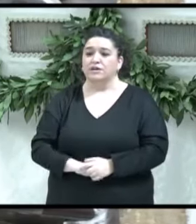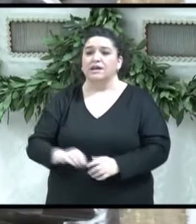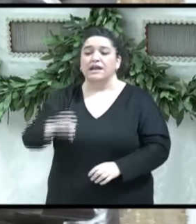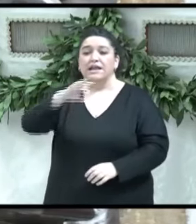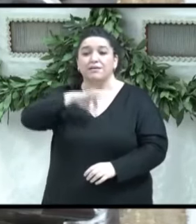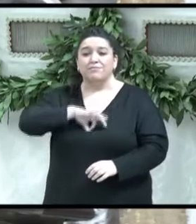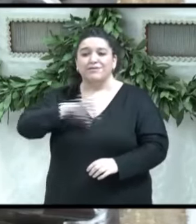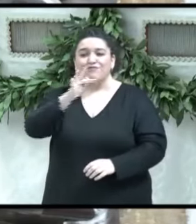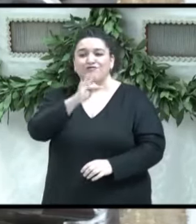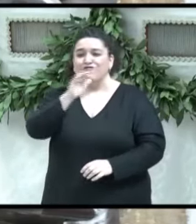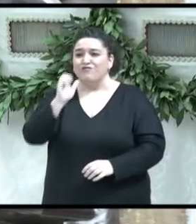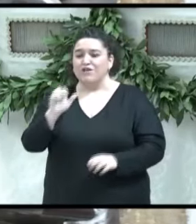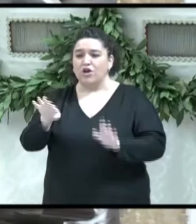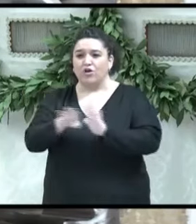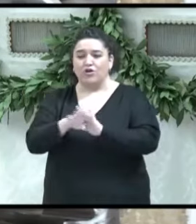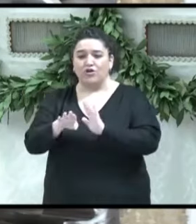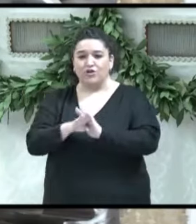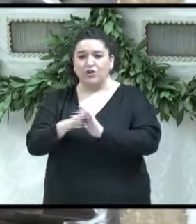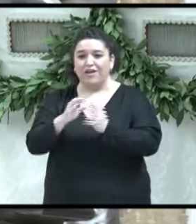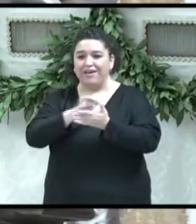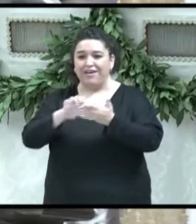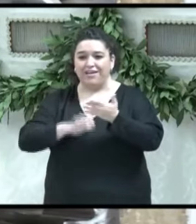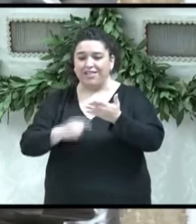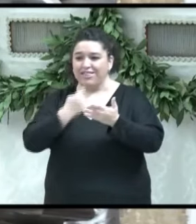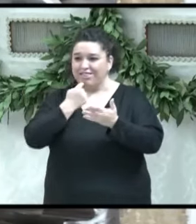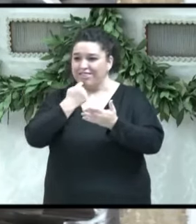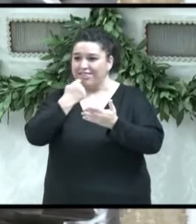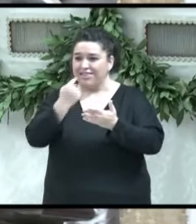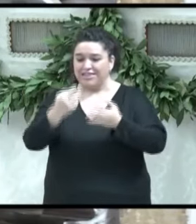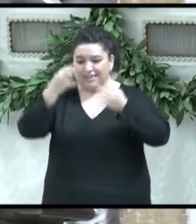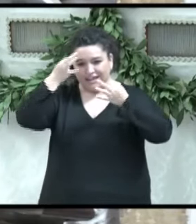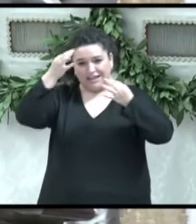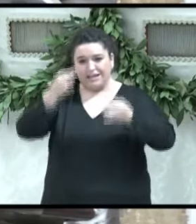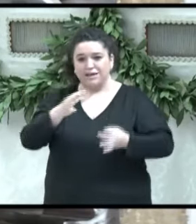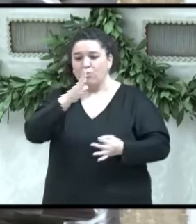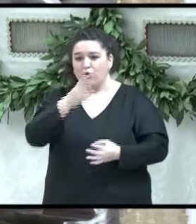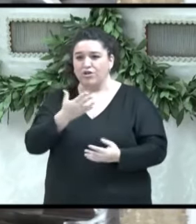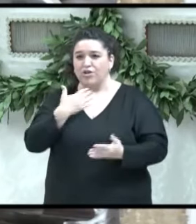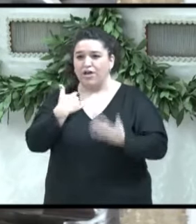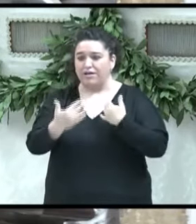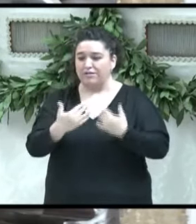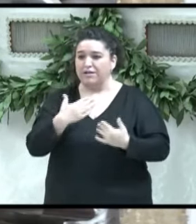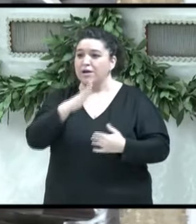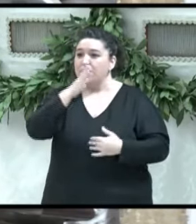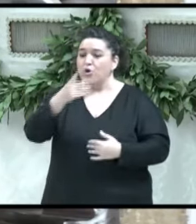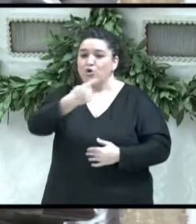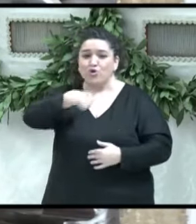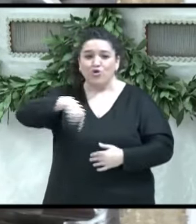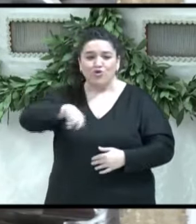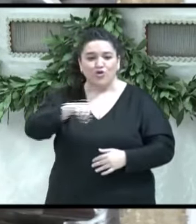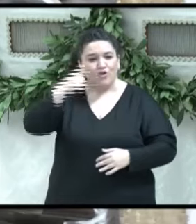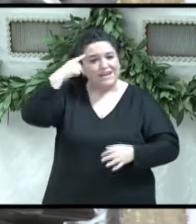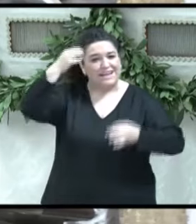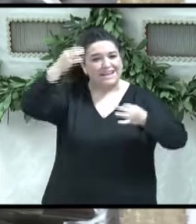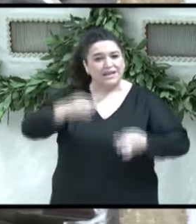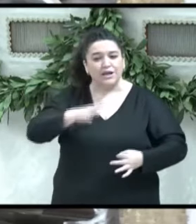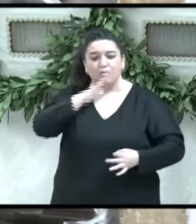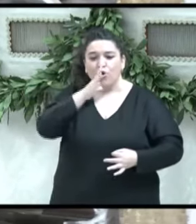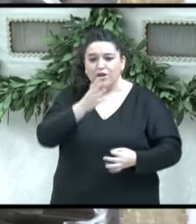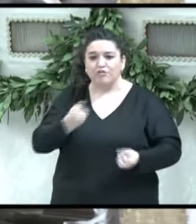espíritu de fe según lo que está escrito creí Por eso hablé También nosotros creemos y por